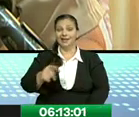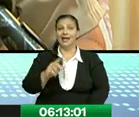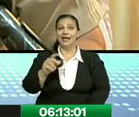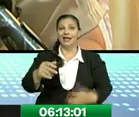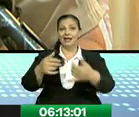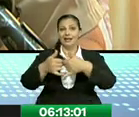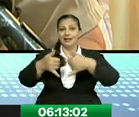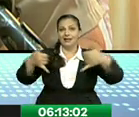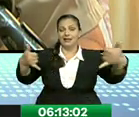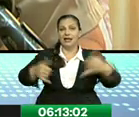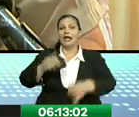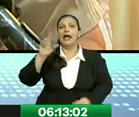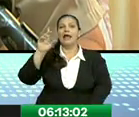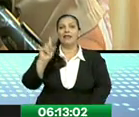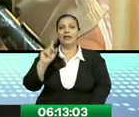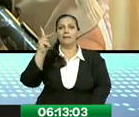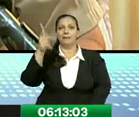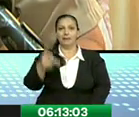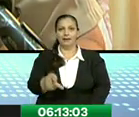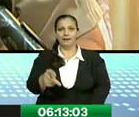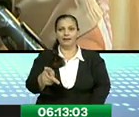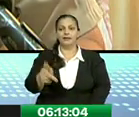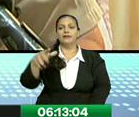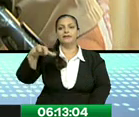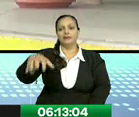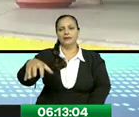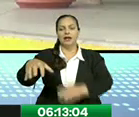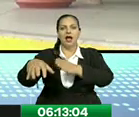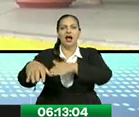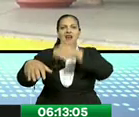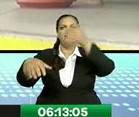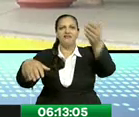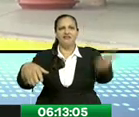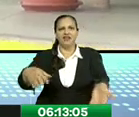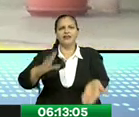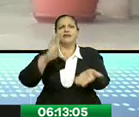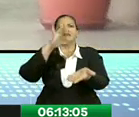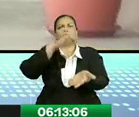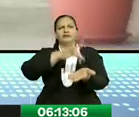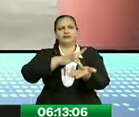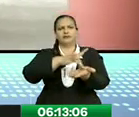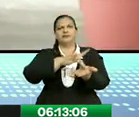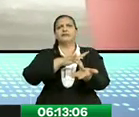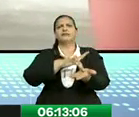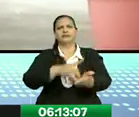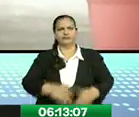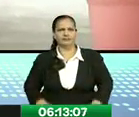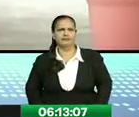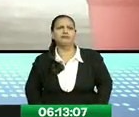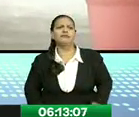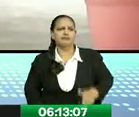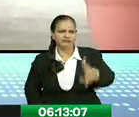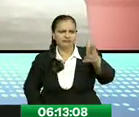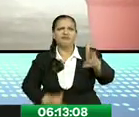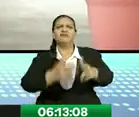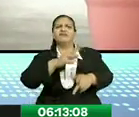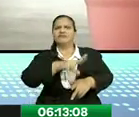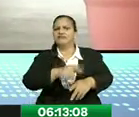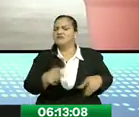una farmacia. También, lo mismo, ¿no? ¿Qué están esperando? ¿Que roben allá, de más allá, de más acá? Difícil. Bueno, vamos hay a que tomar